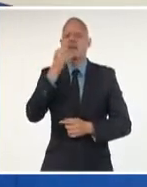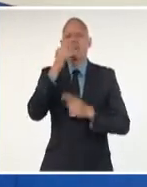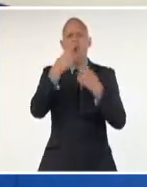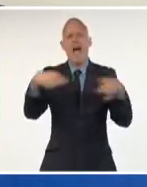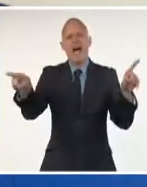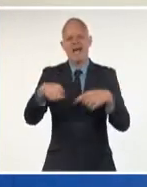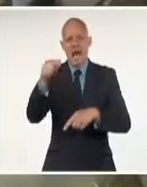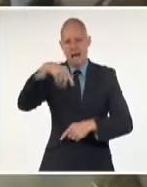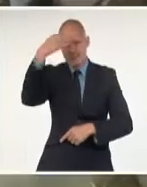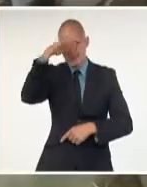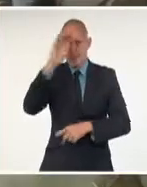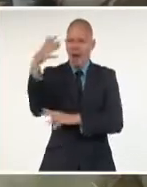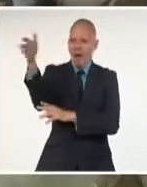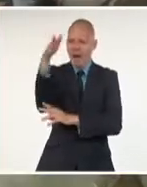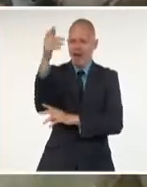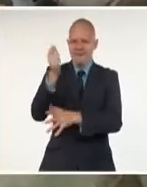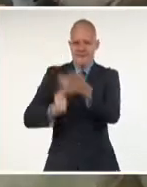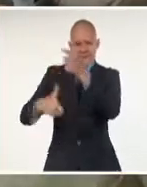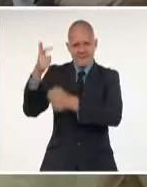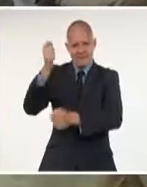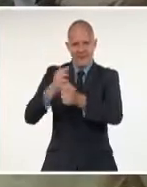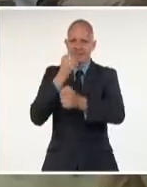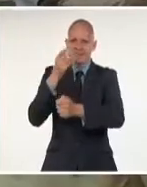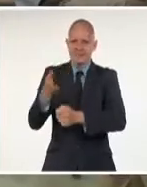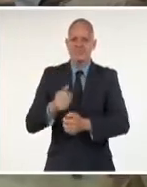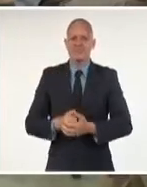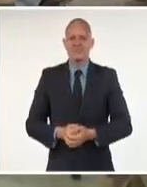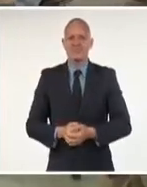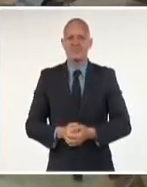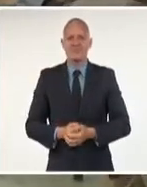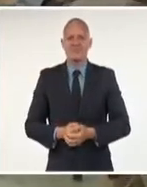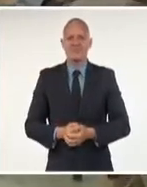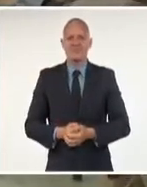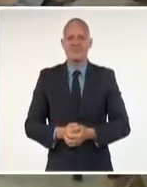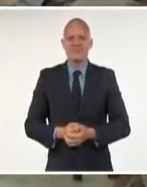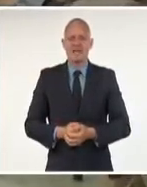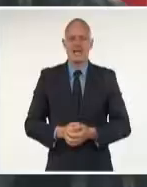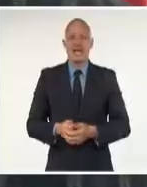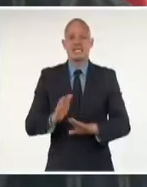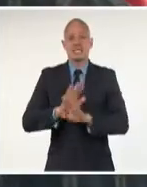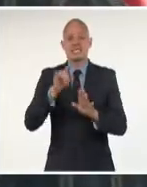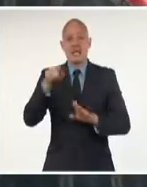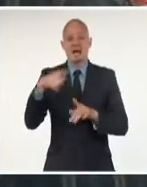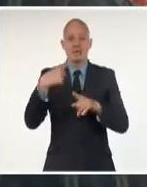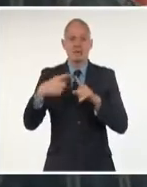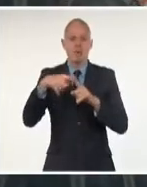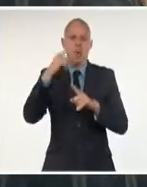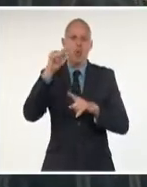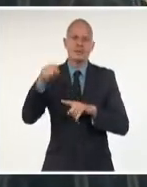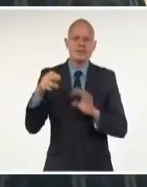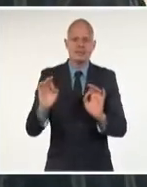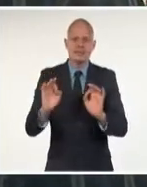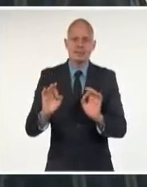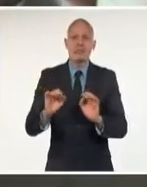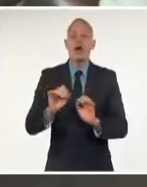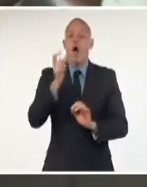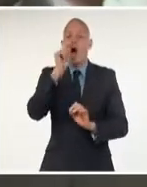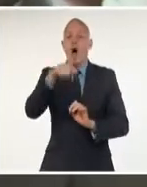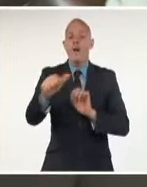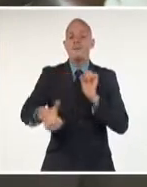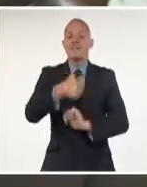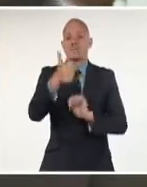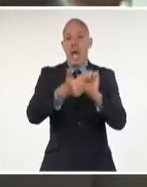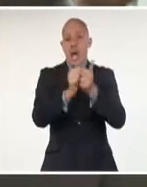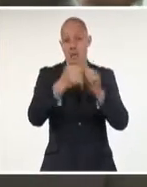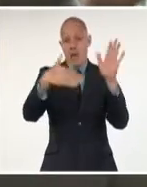ondee la bandera cubana. Al encuentro efectuado en la sede de la federación asistieron también Osvaldo Bento Montiller, presidente del INDER,